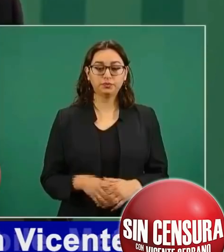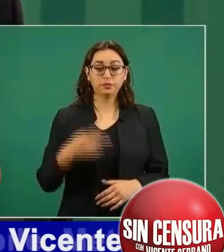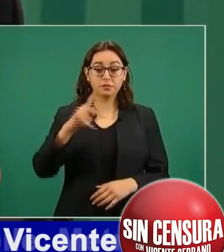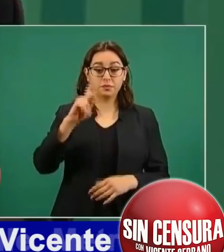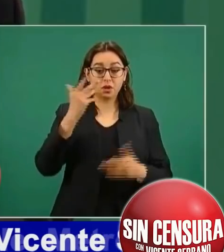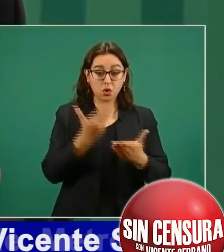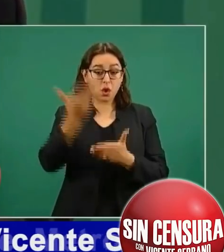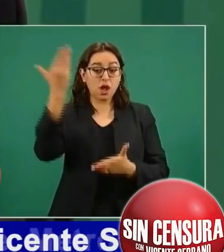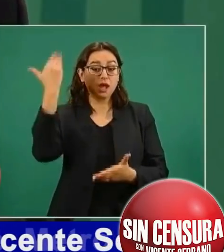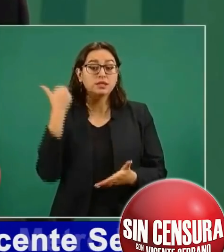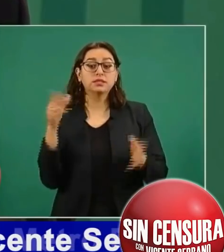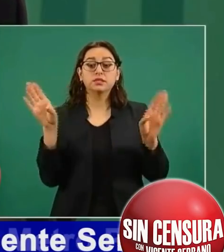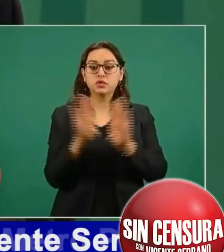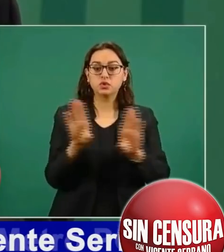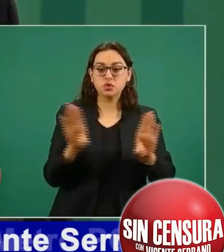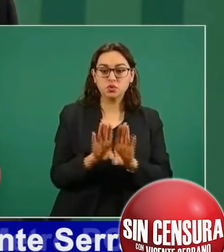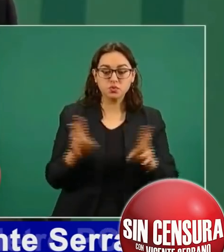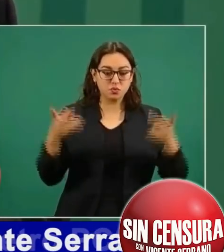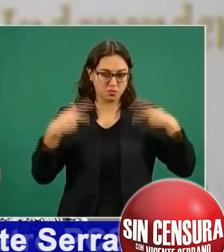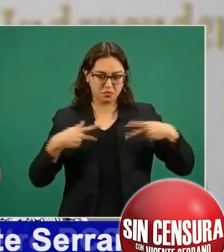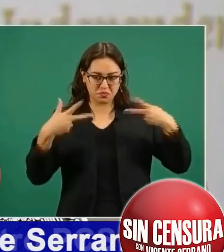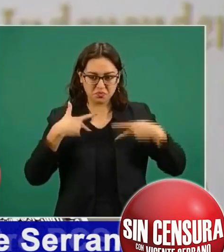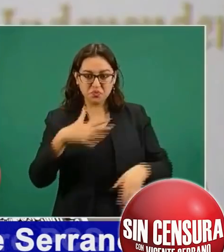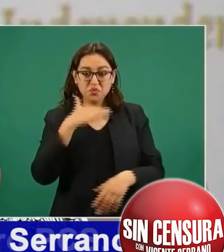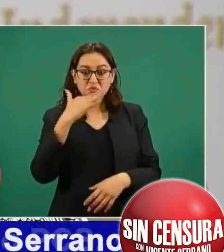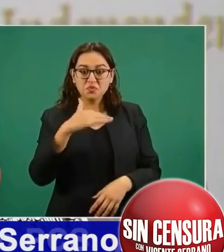de vivillos,